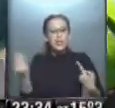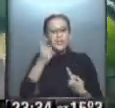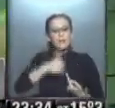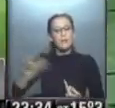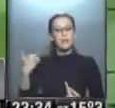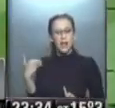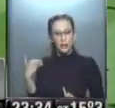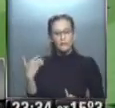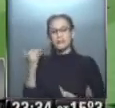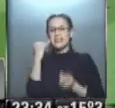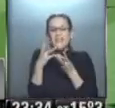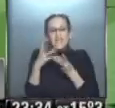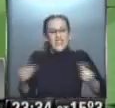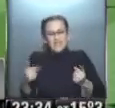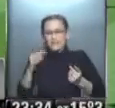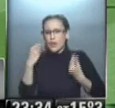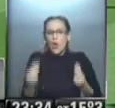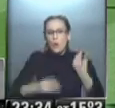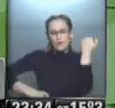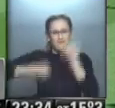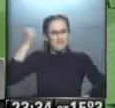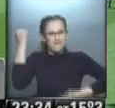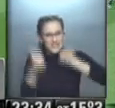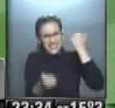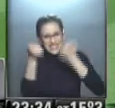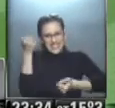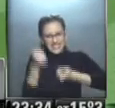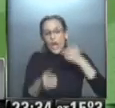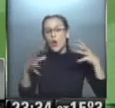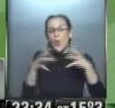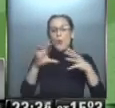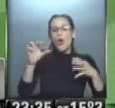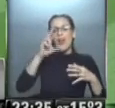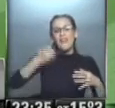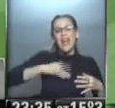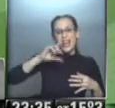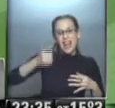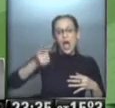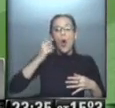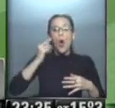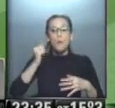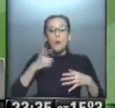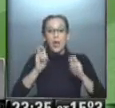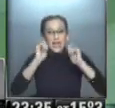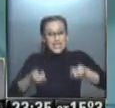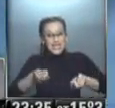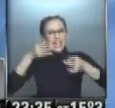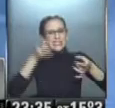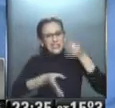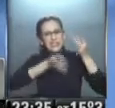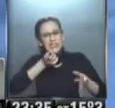semana. Terminó a las piñas después del partido frente a Atlético Rafaela. Había un plateísta que lo insultó durante todo el partido. Esto no